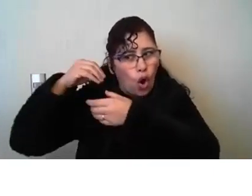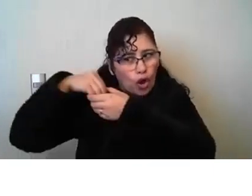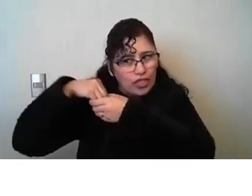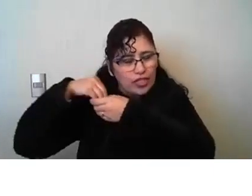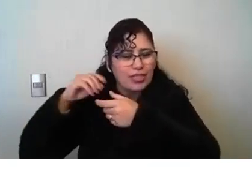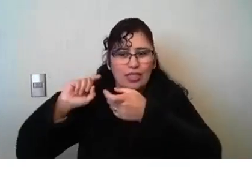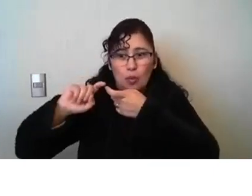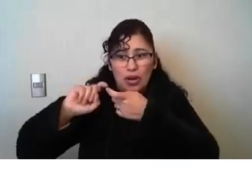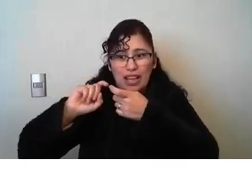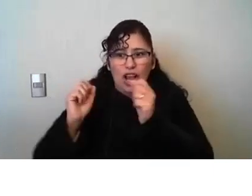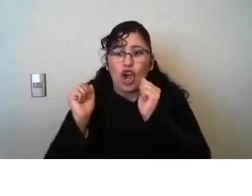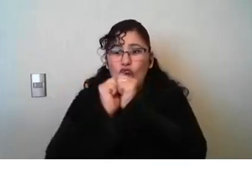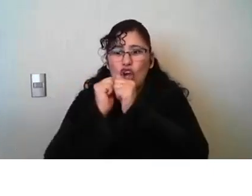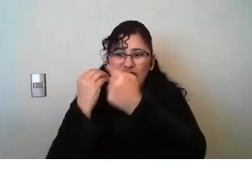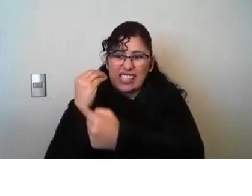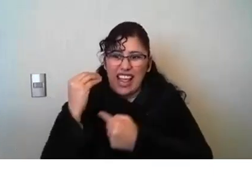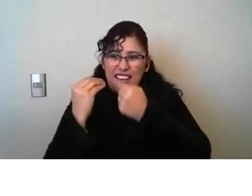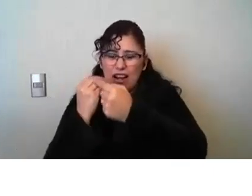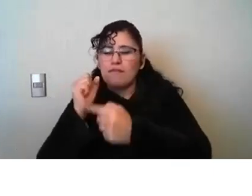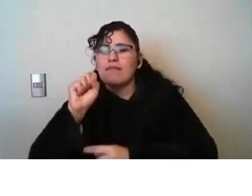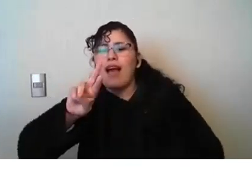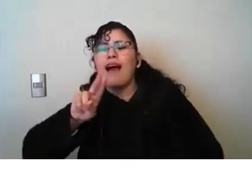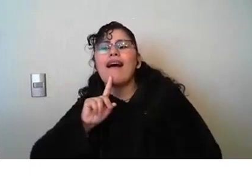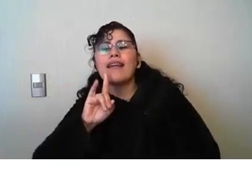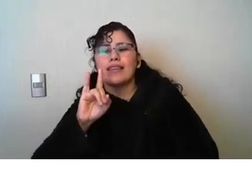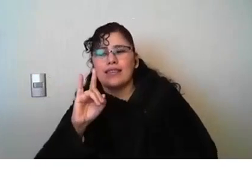cerebelo, específicamente el arquicerebelo.